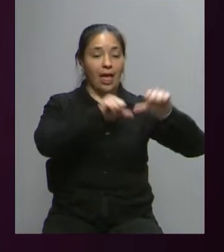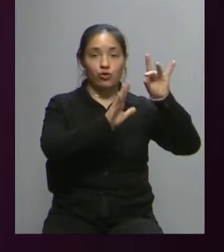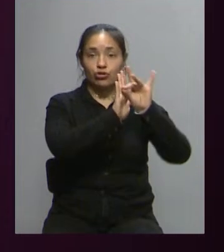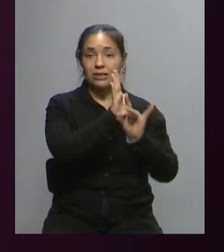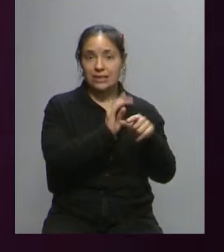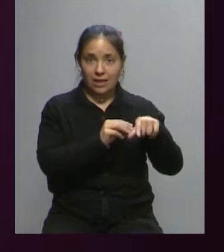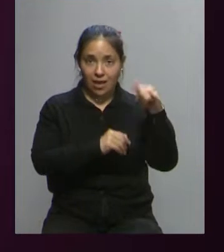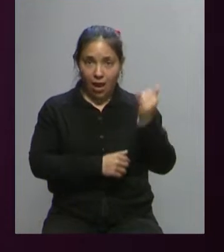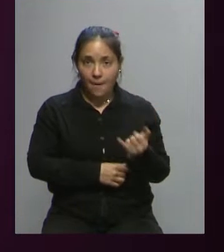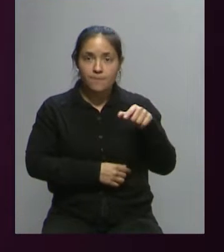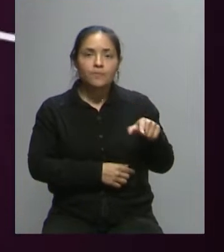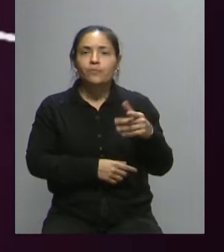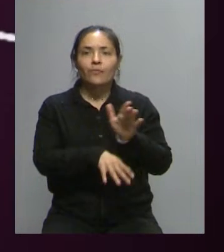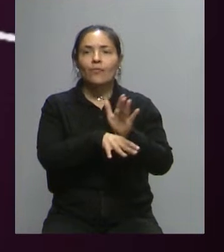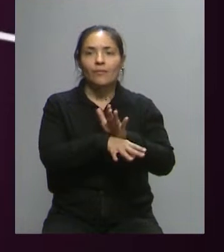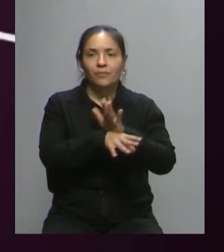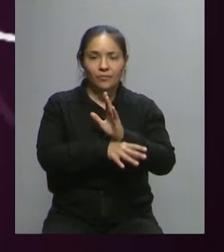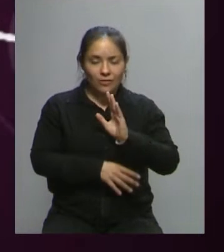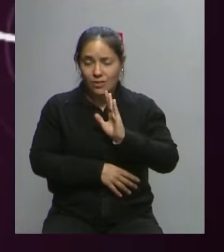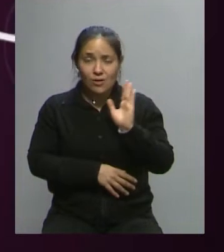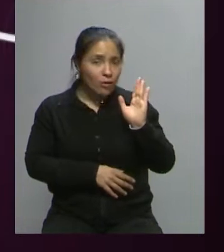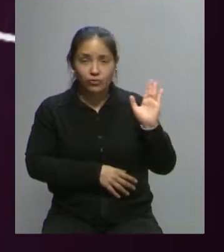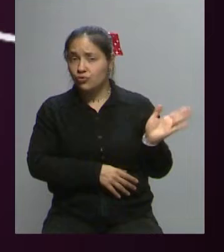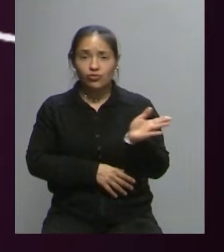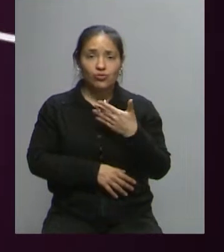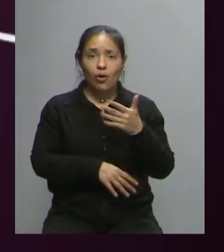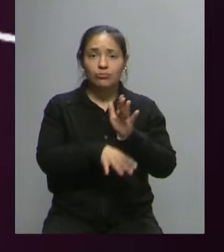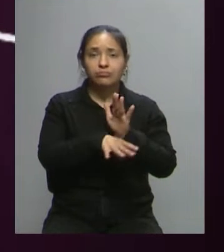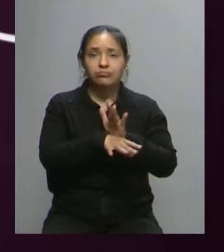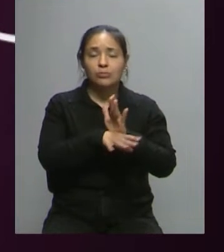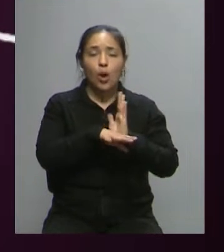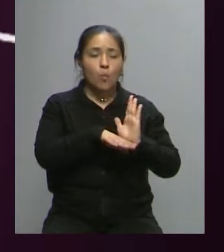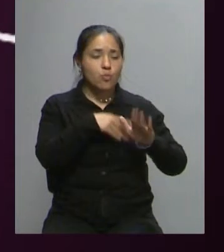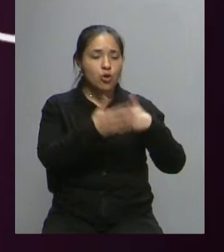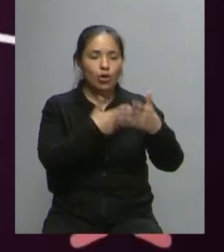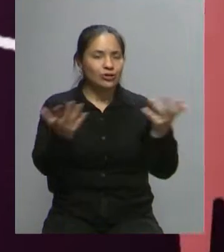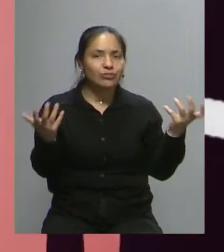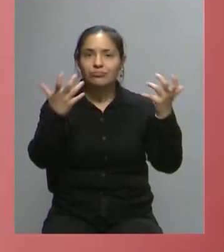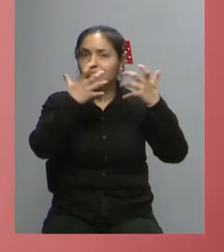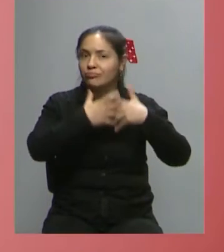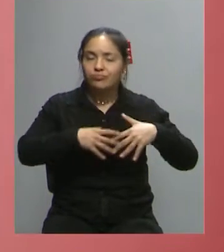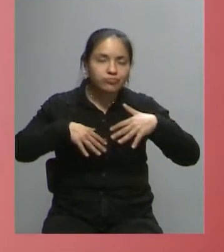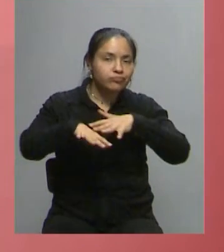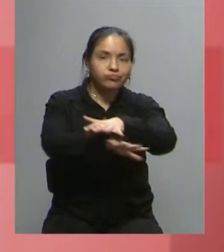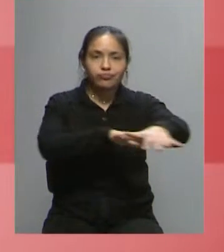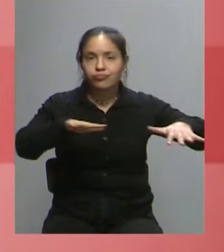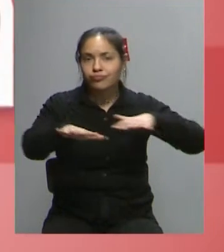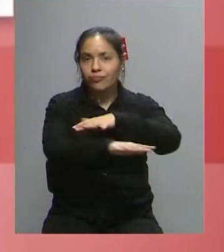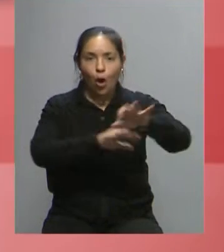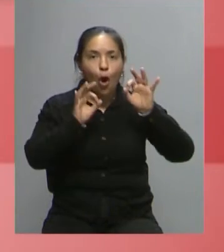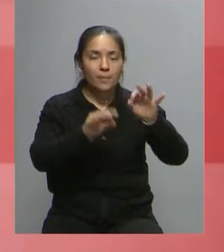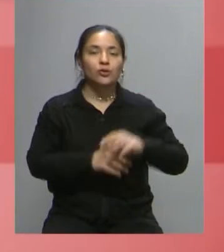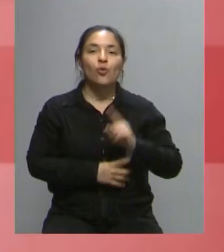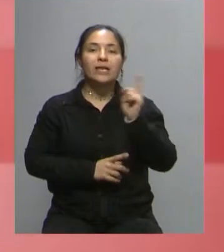existe, plantea a todo eso como un proceso integrado, en donde no existe el que hace la